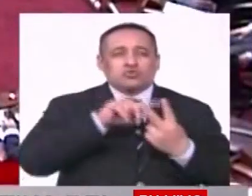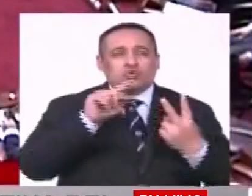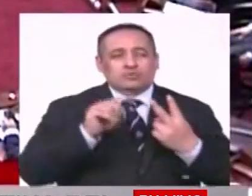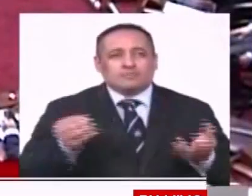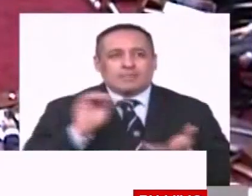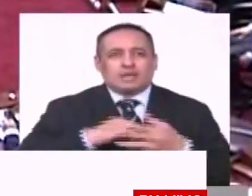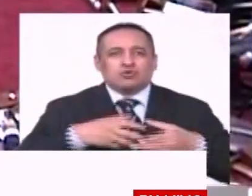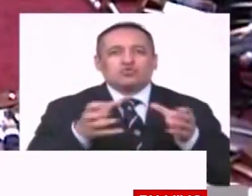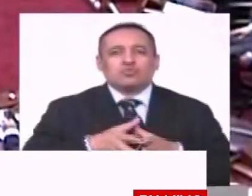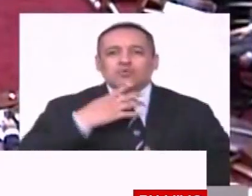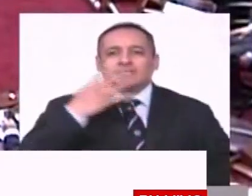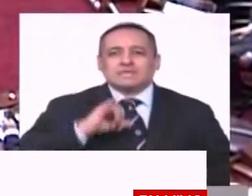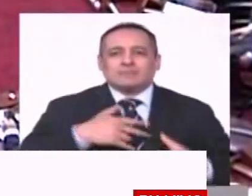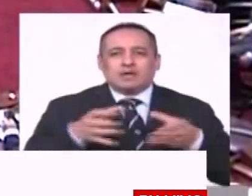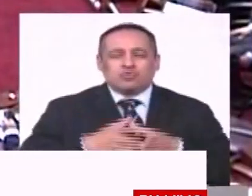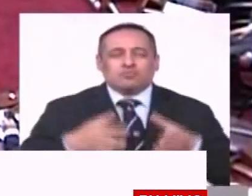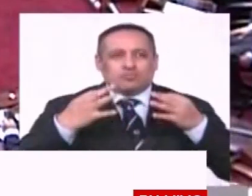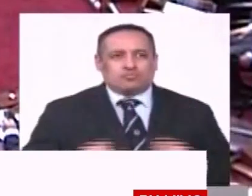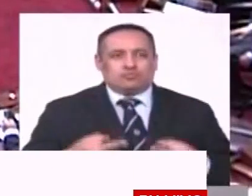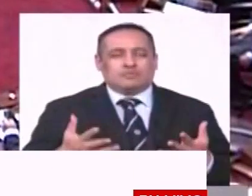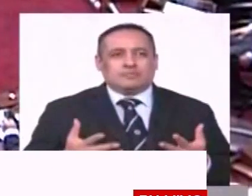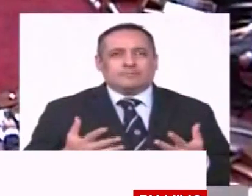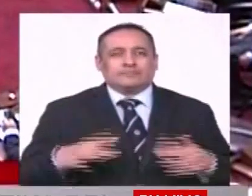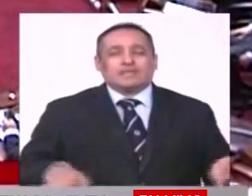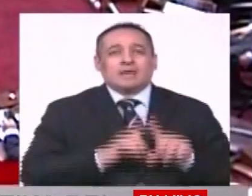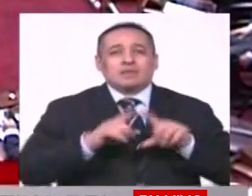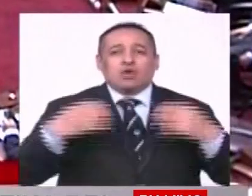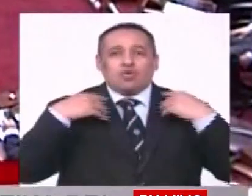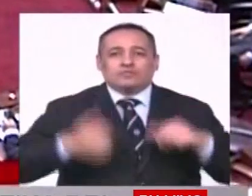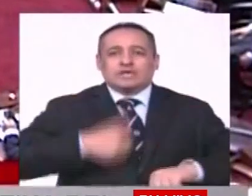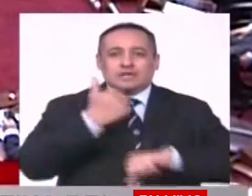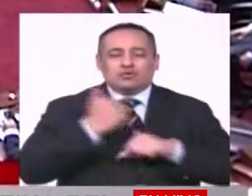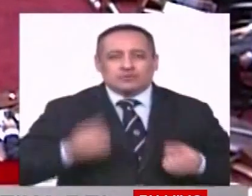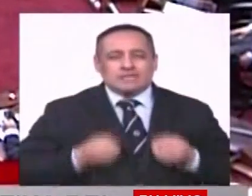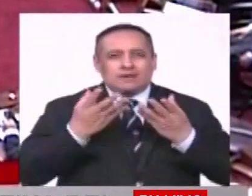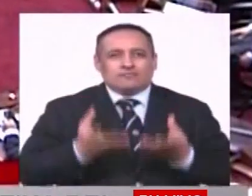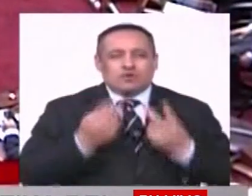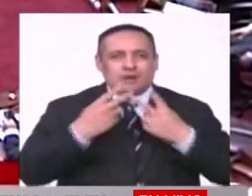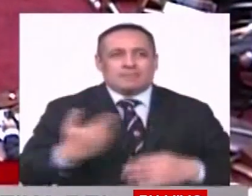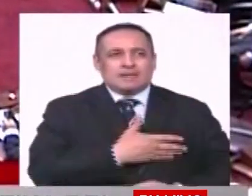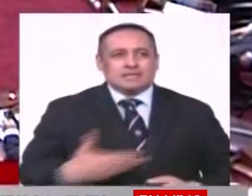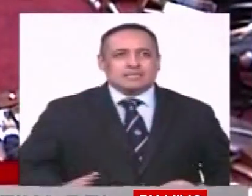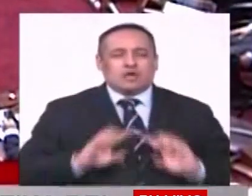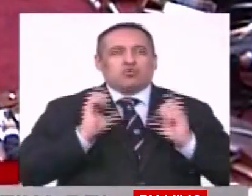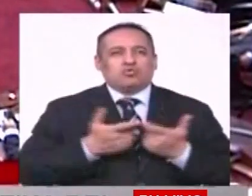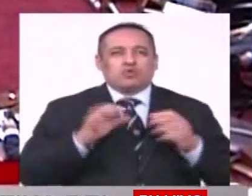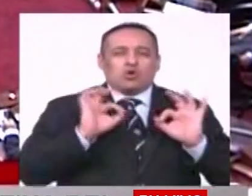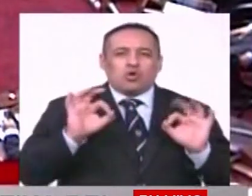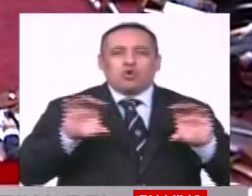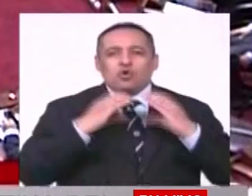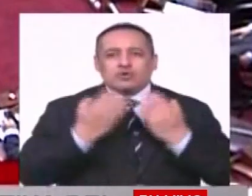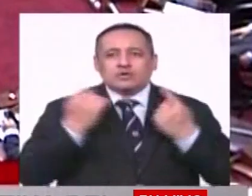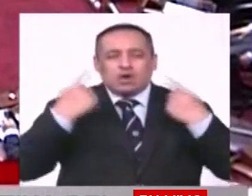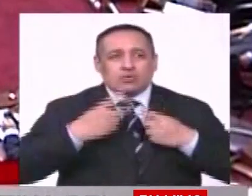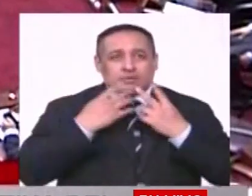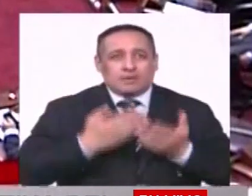parlamentarios, siempre que el grupo esté constituido. La oficialía mayor da cuenta al presidente de la Junta Preparatoria o del Congreso,